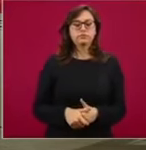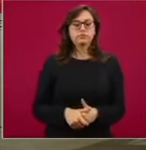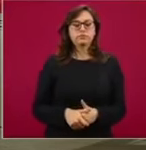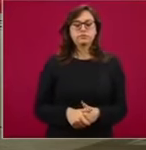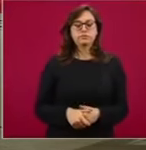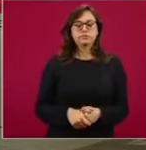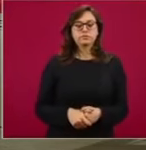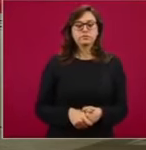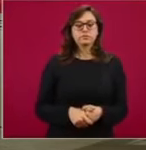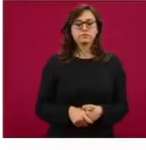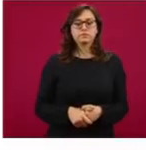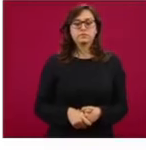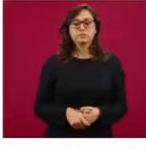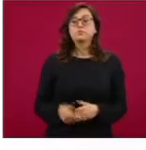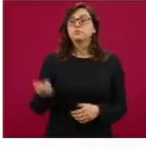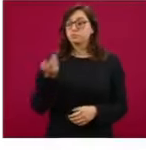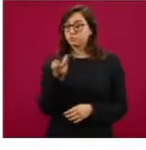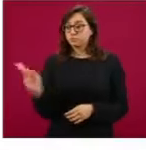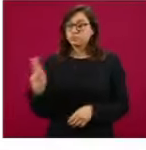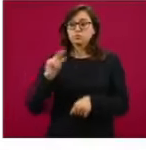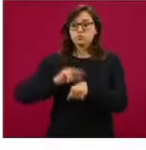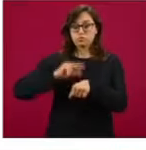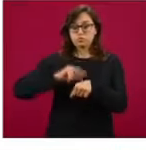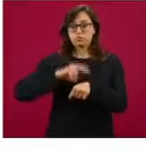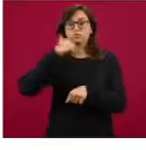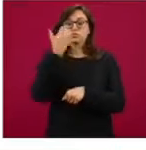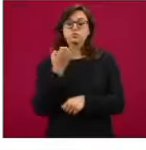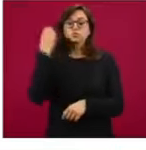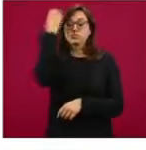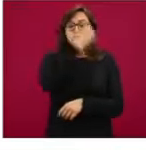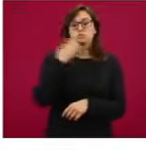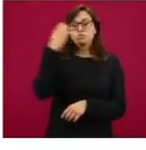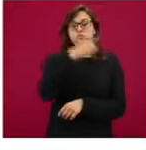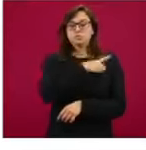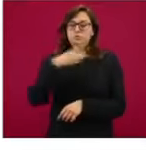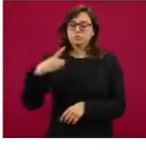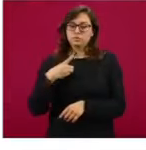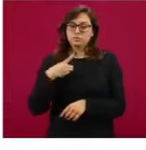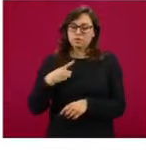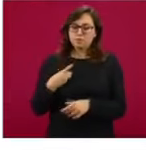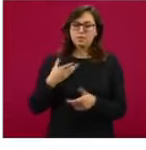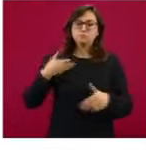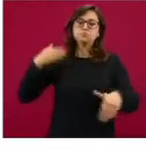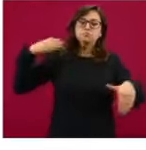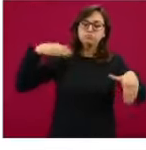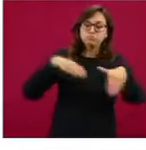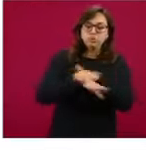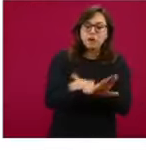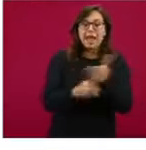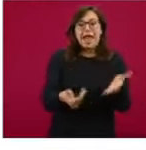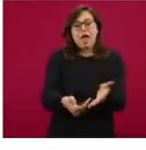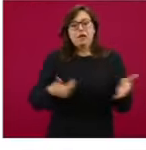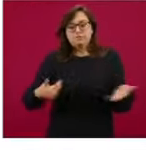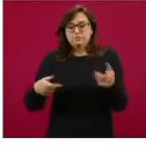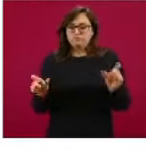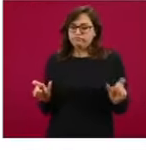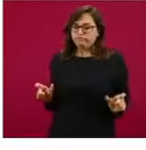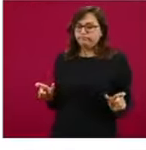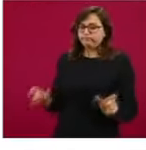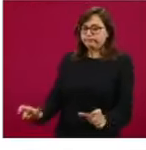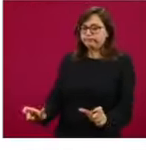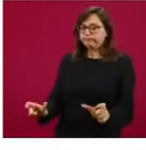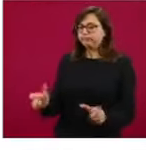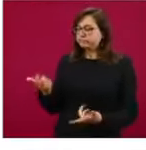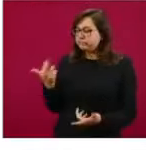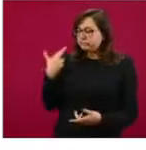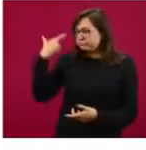Al ingreso, los sustentantes tendrán que pasar este filtro que nos permitirá identificar que no